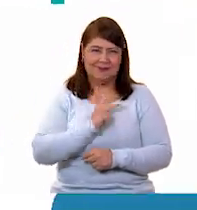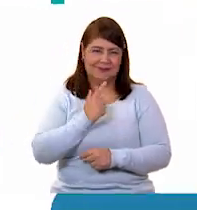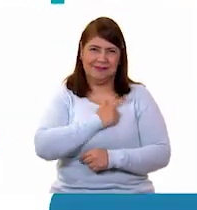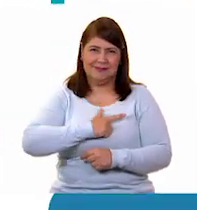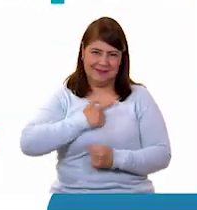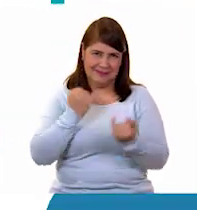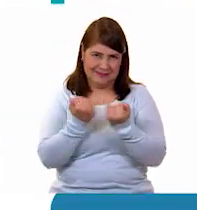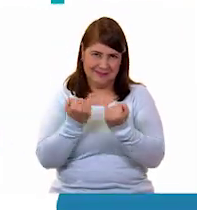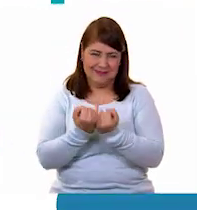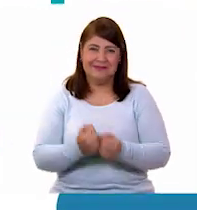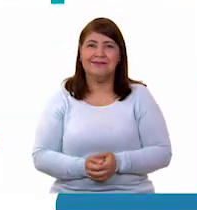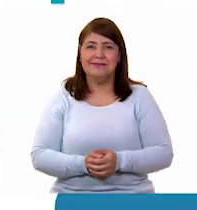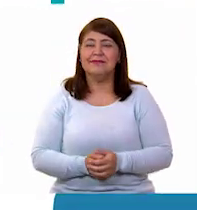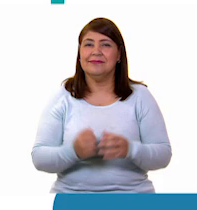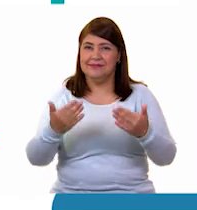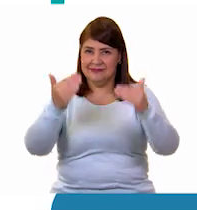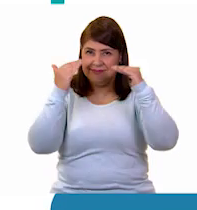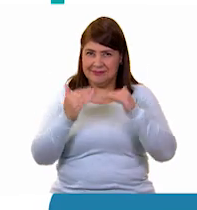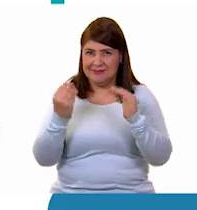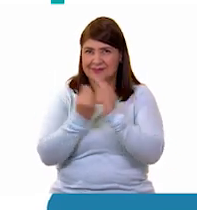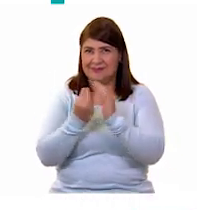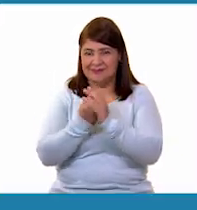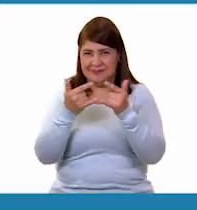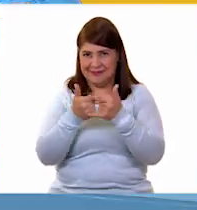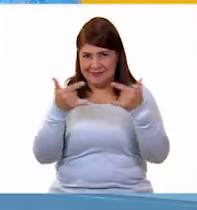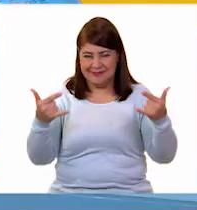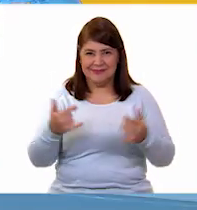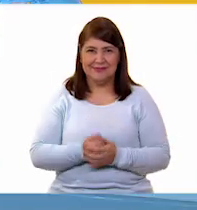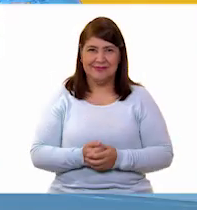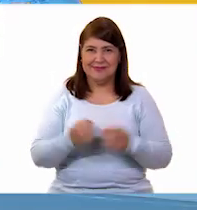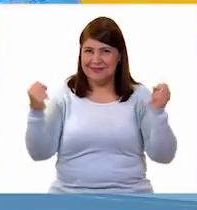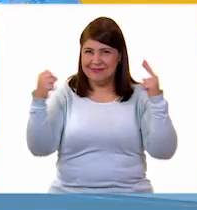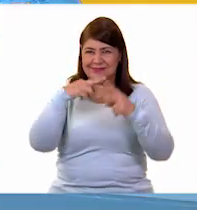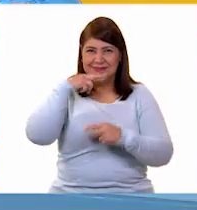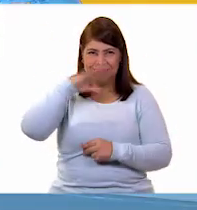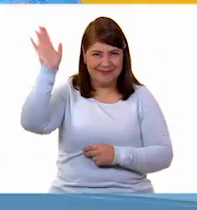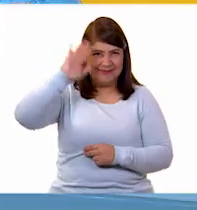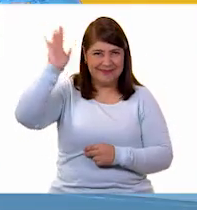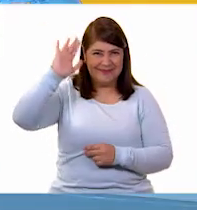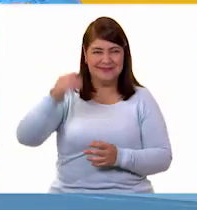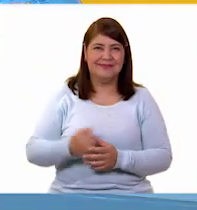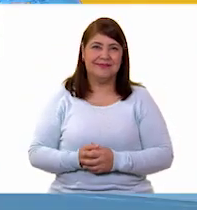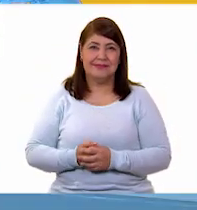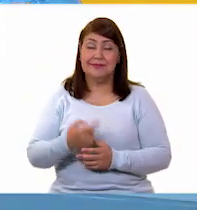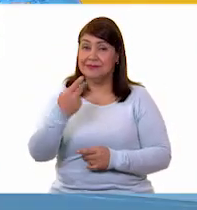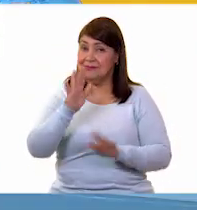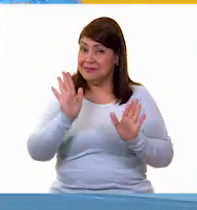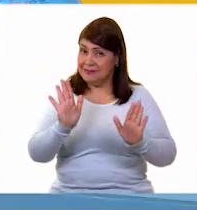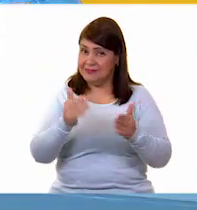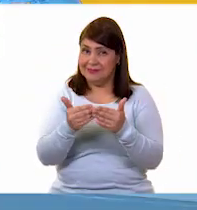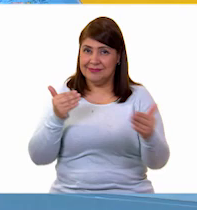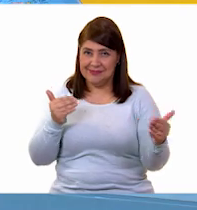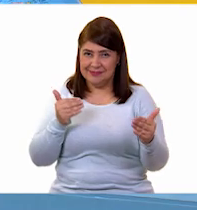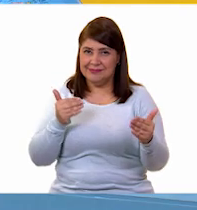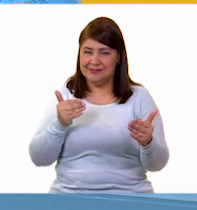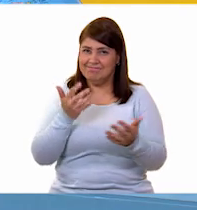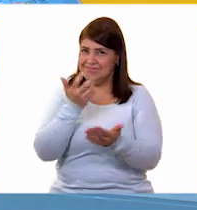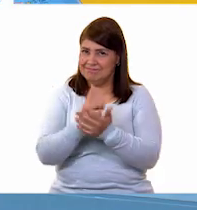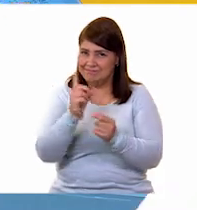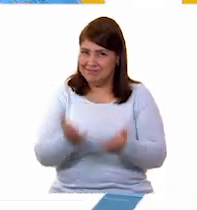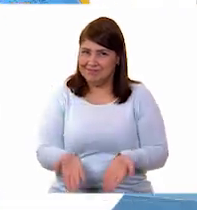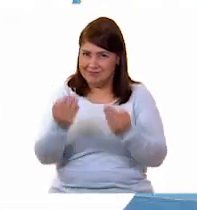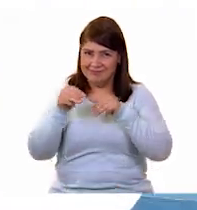y yo. A continuación, historia. Nos vemos hasta la próxima, pero antes, a movernos un